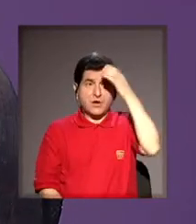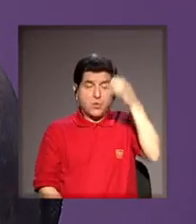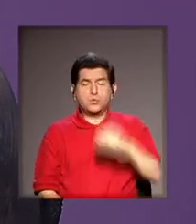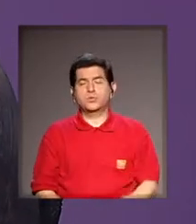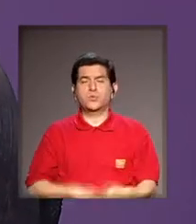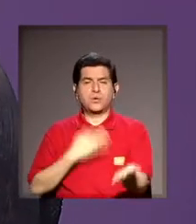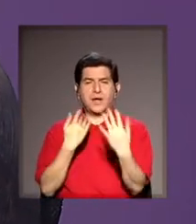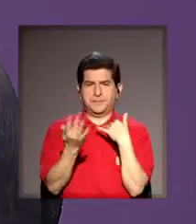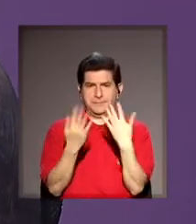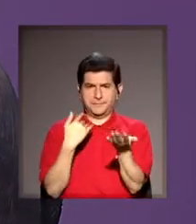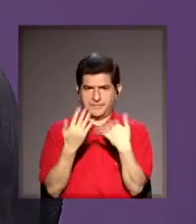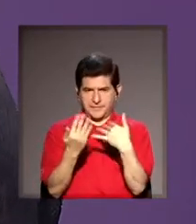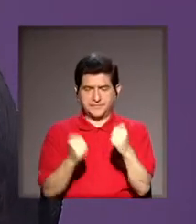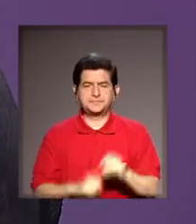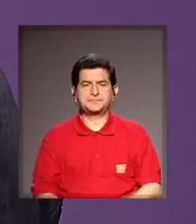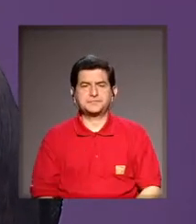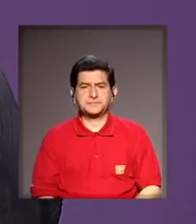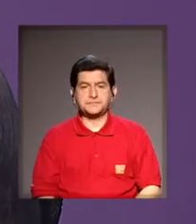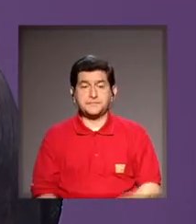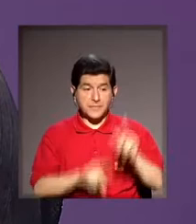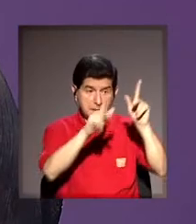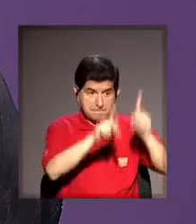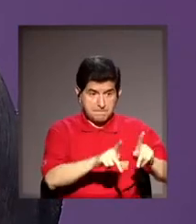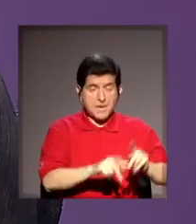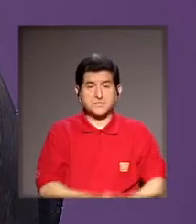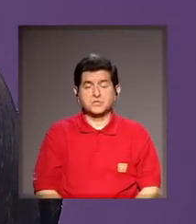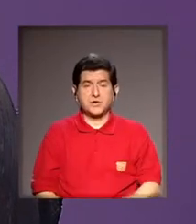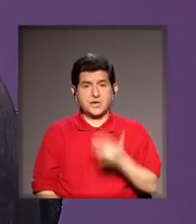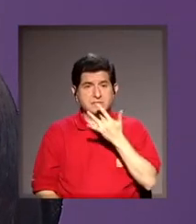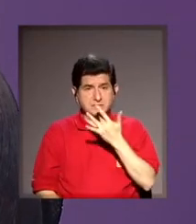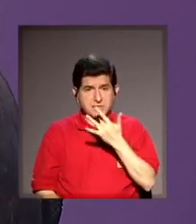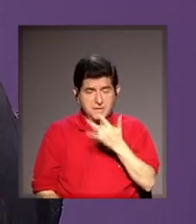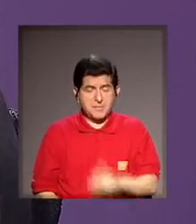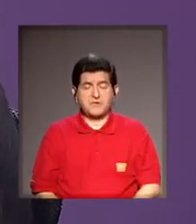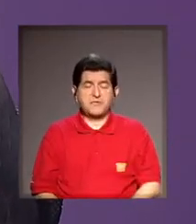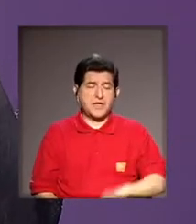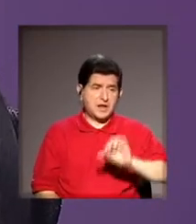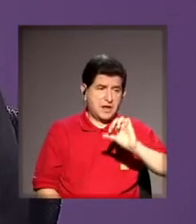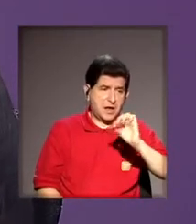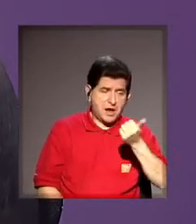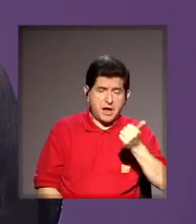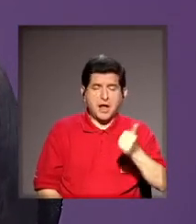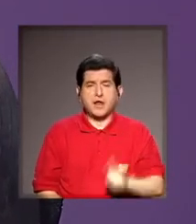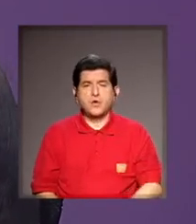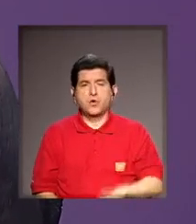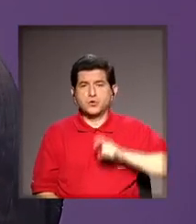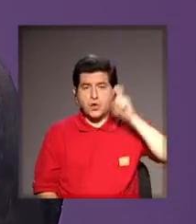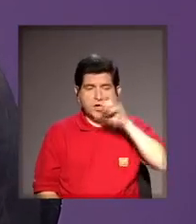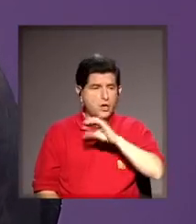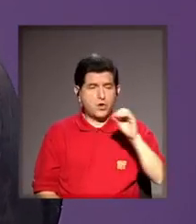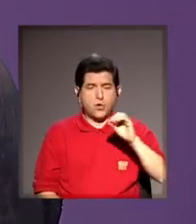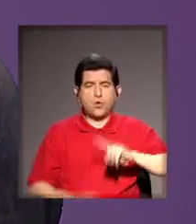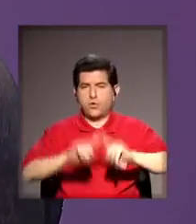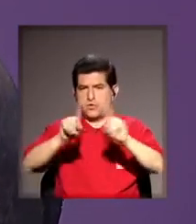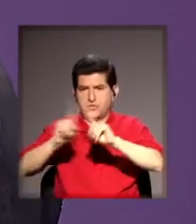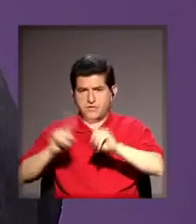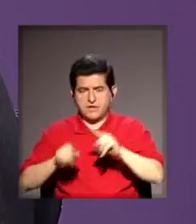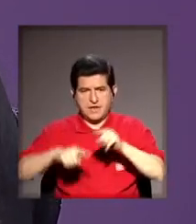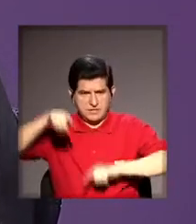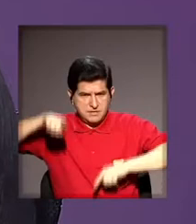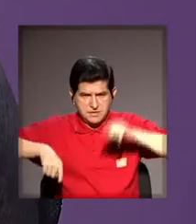empatía pues tanto para las personas heterosexuales de género como para el resto del espectro de diversidad